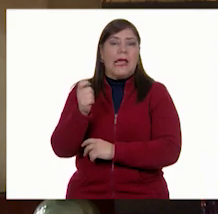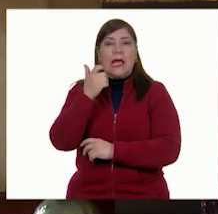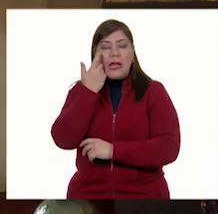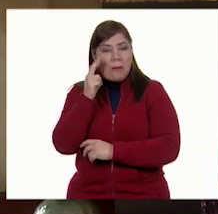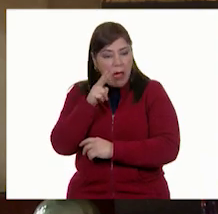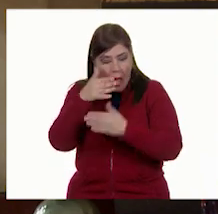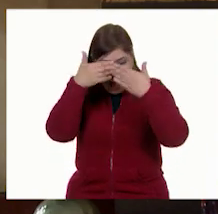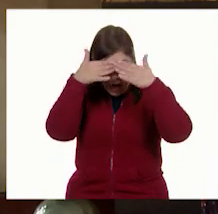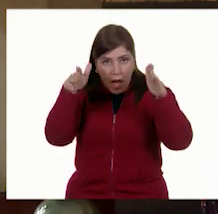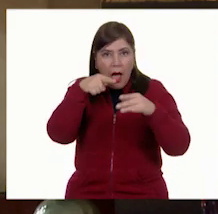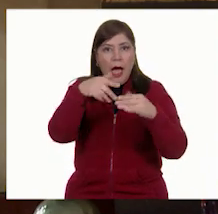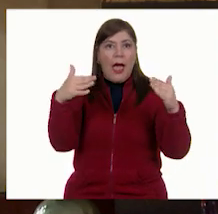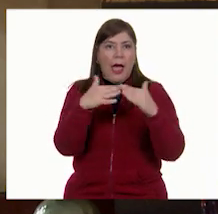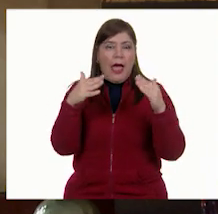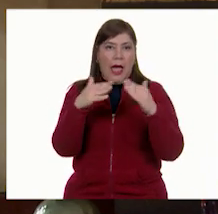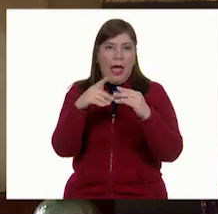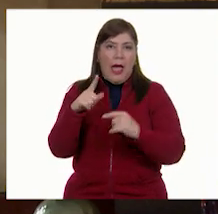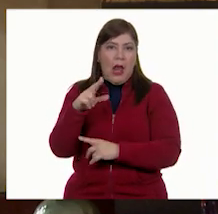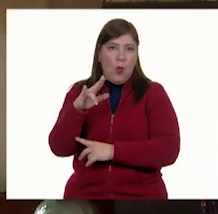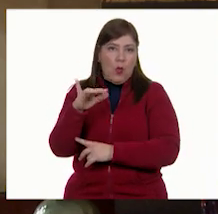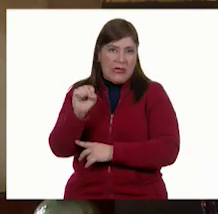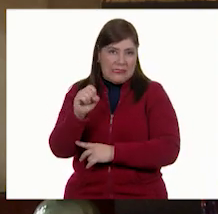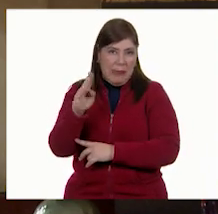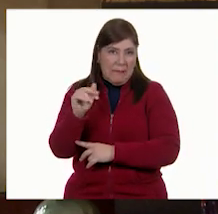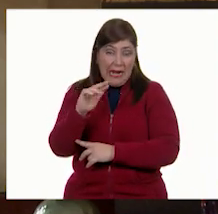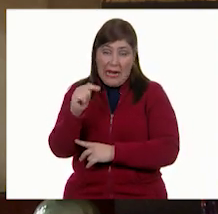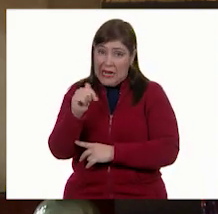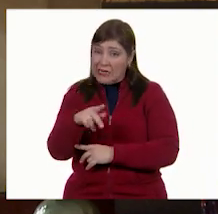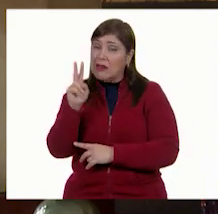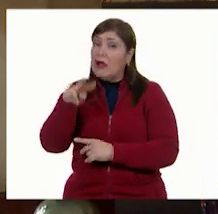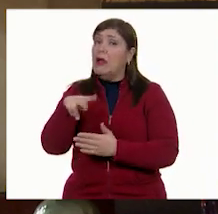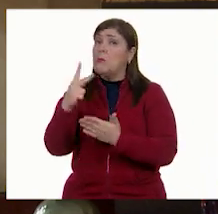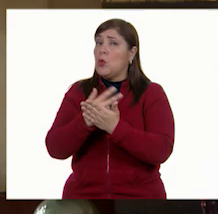Barragán. Ha sido un proyecto muy exitoso